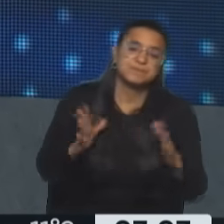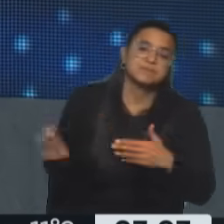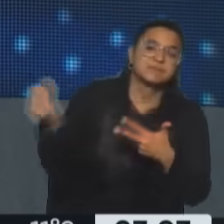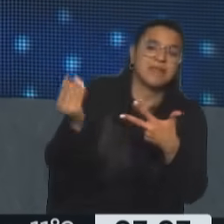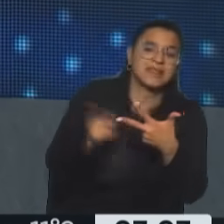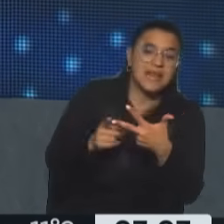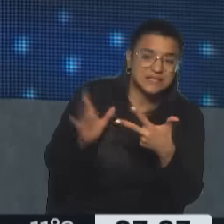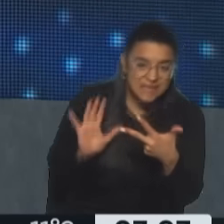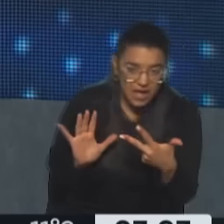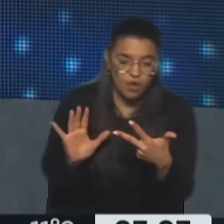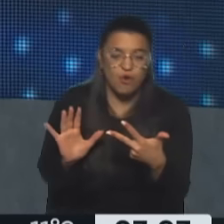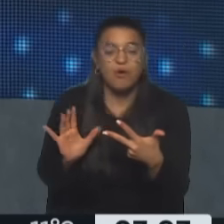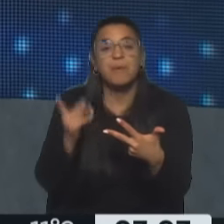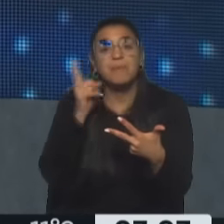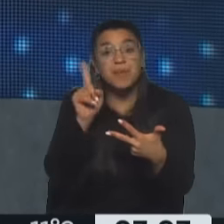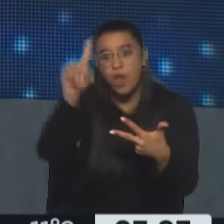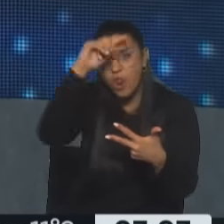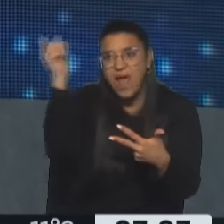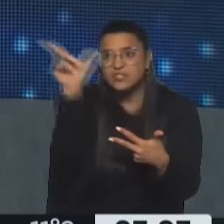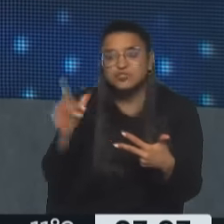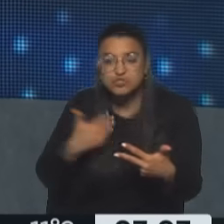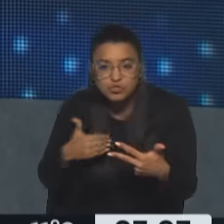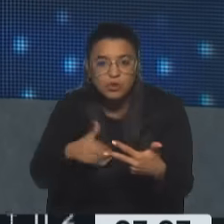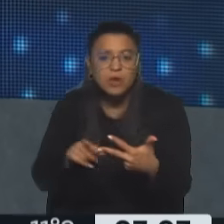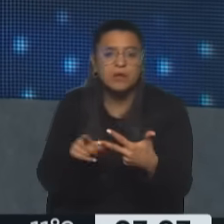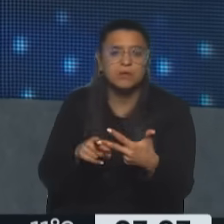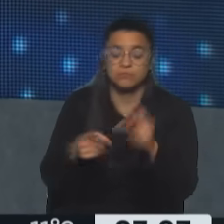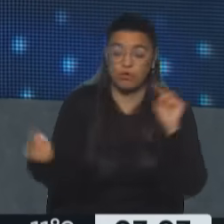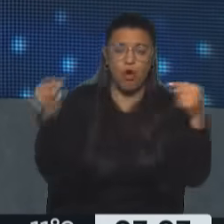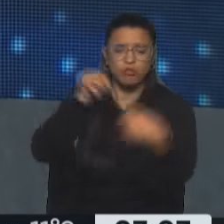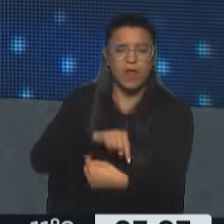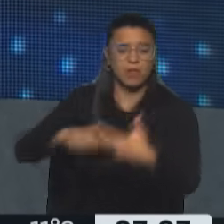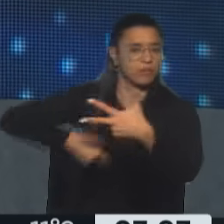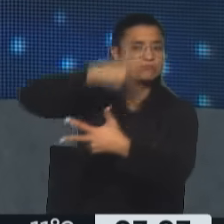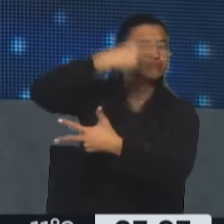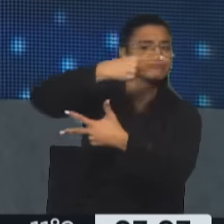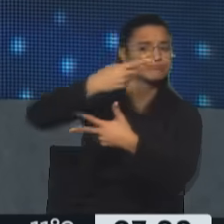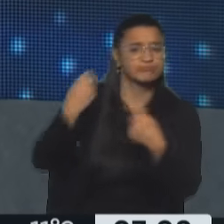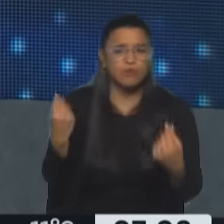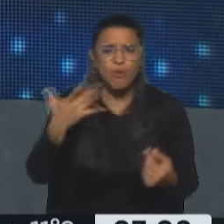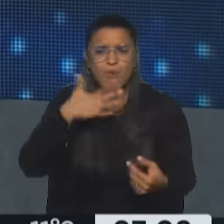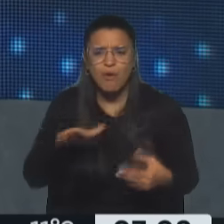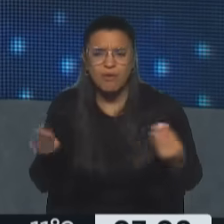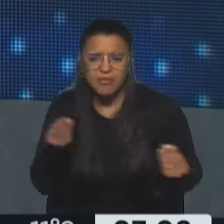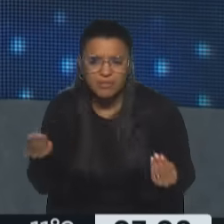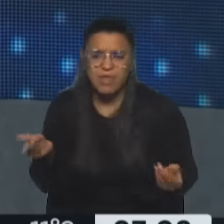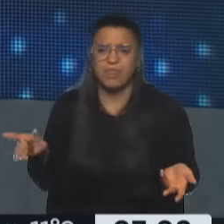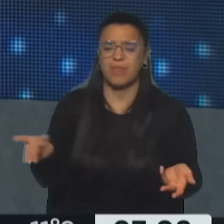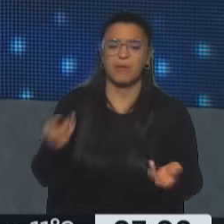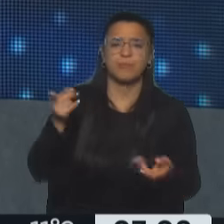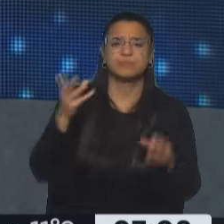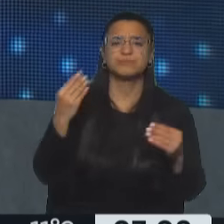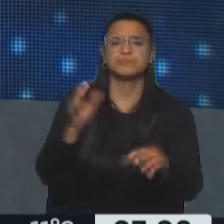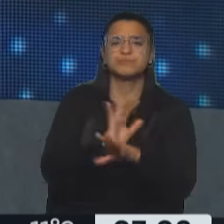al tercer lugar y a nivel se da el efecto exactamente contrario digamos Cómo entender esto Cuánto tiene que ver el